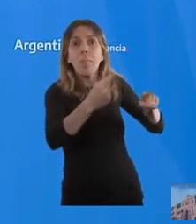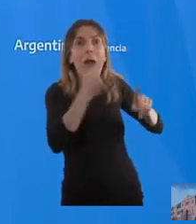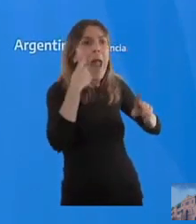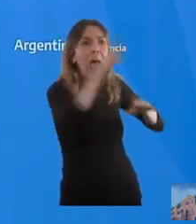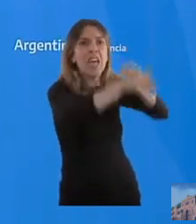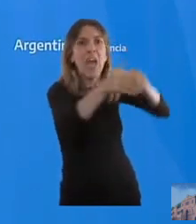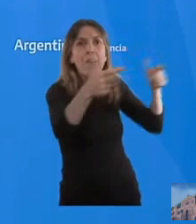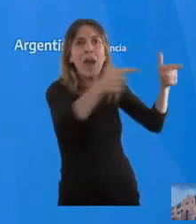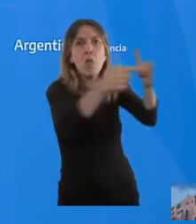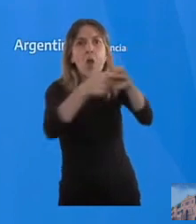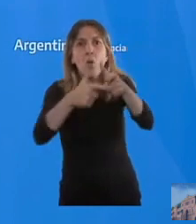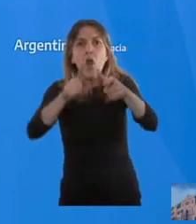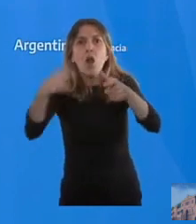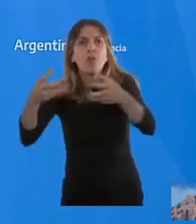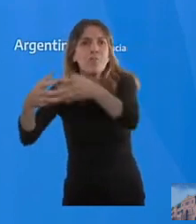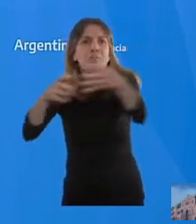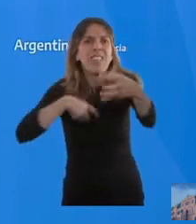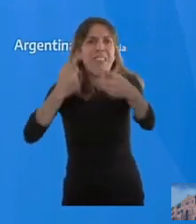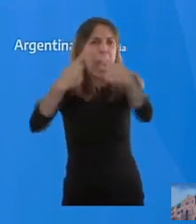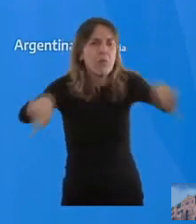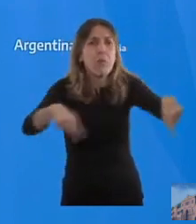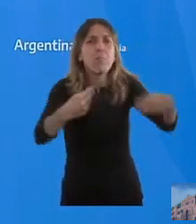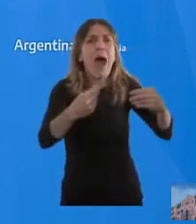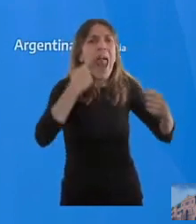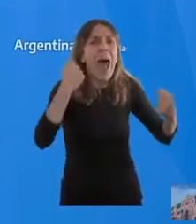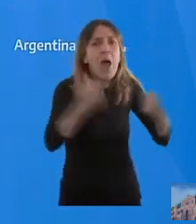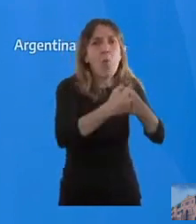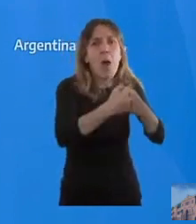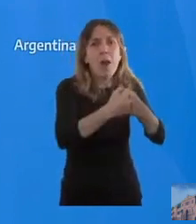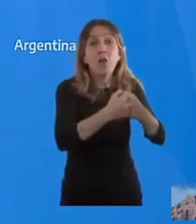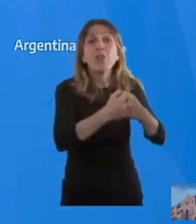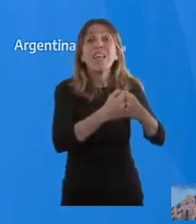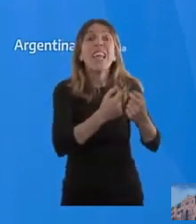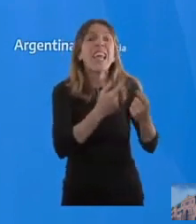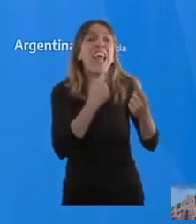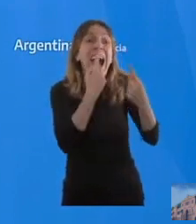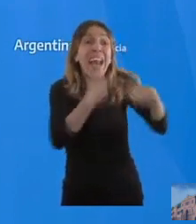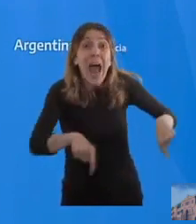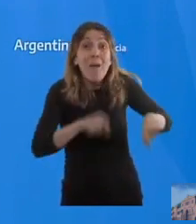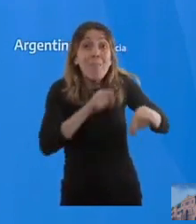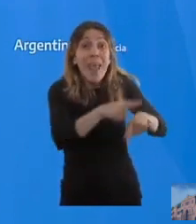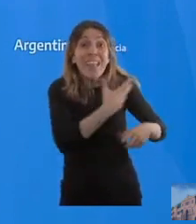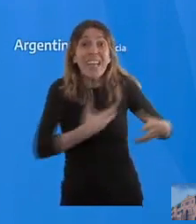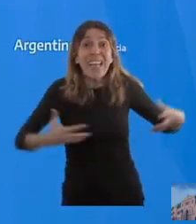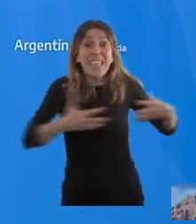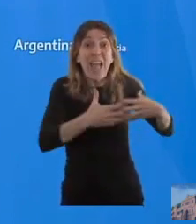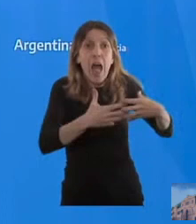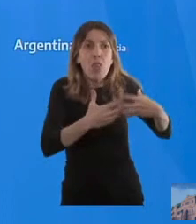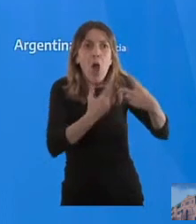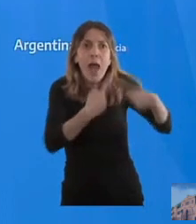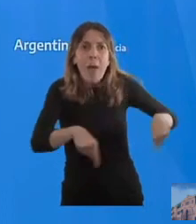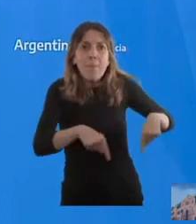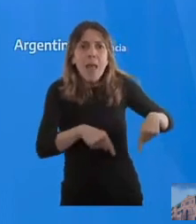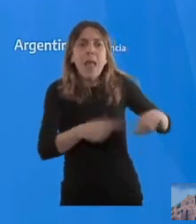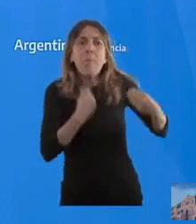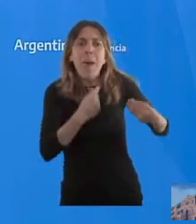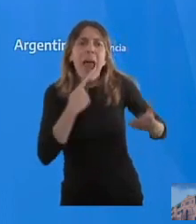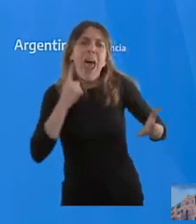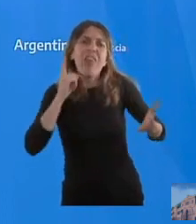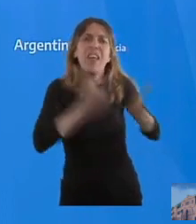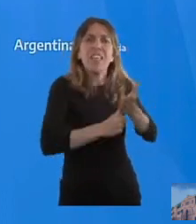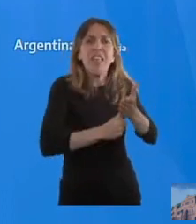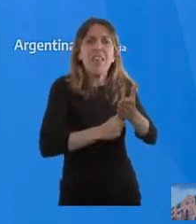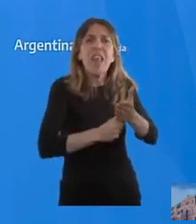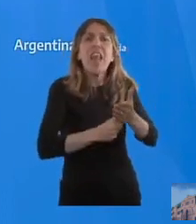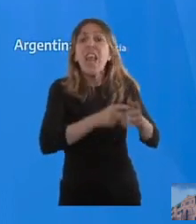sectores, pero que no duden en aplicar todas las herramientas del Estado para fijar y hacer cumplir